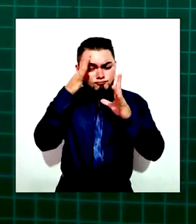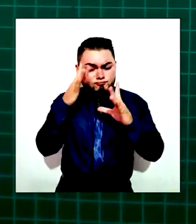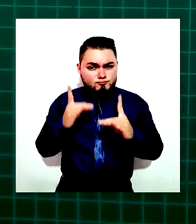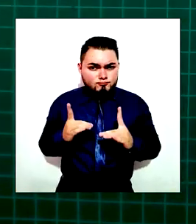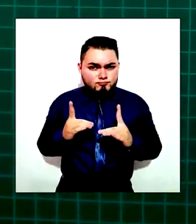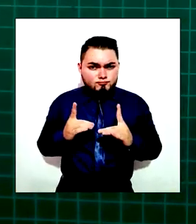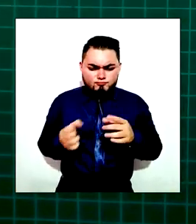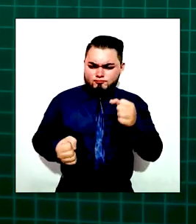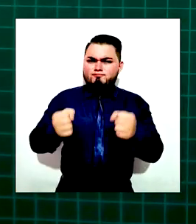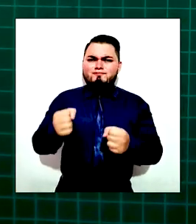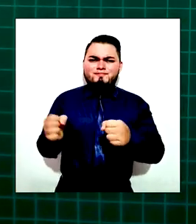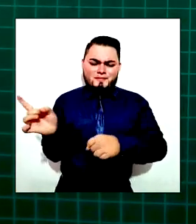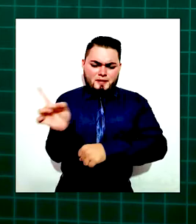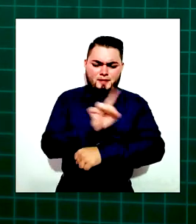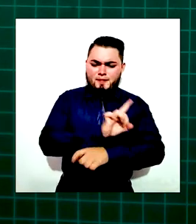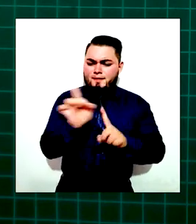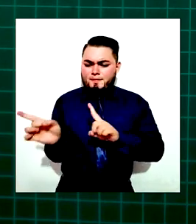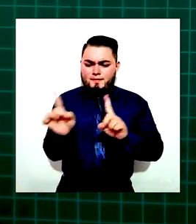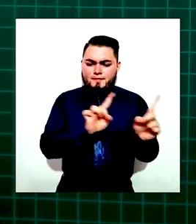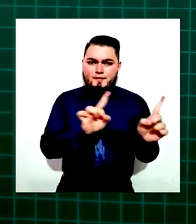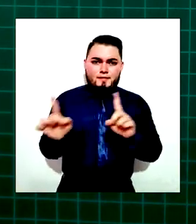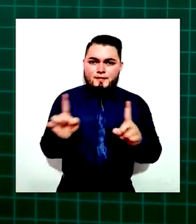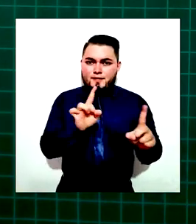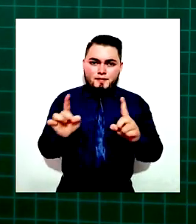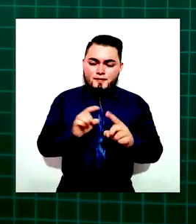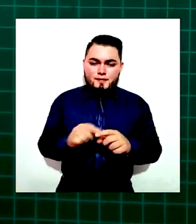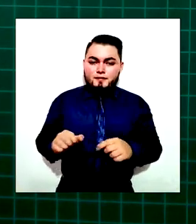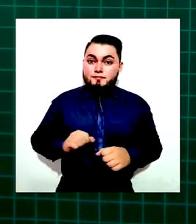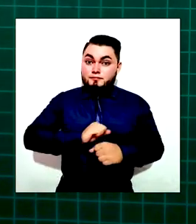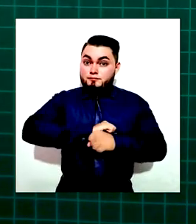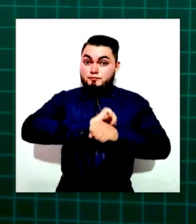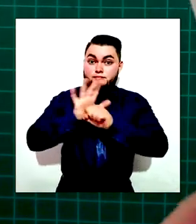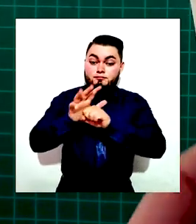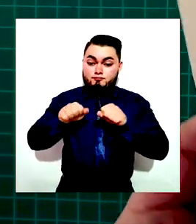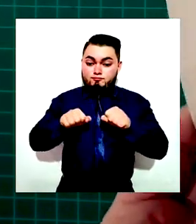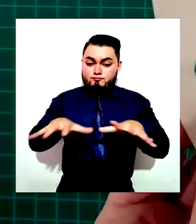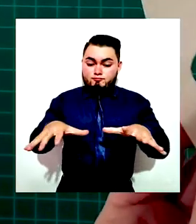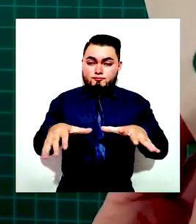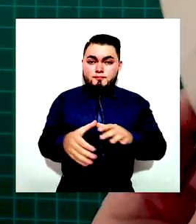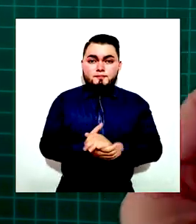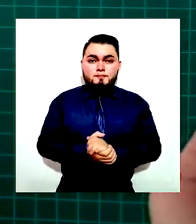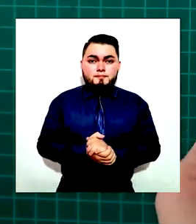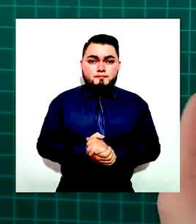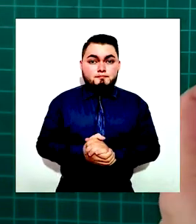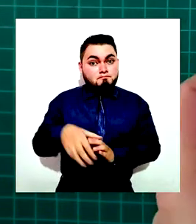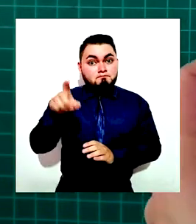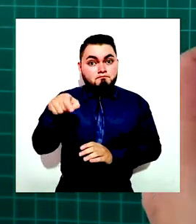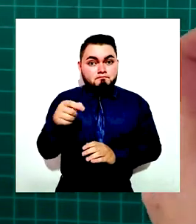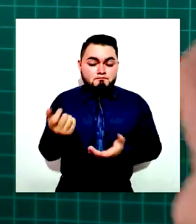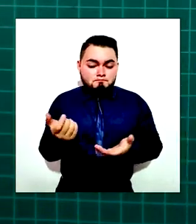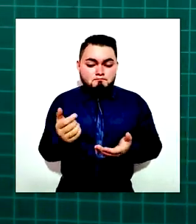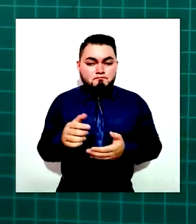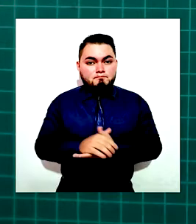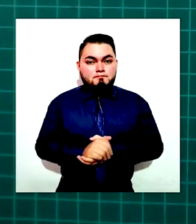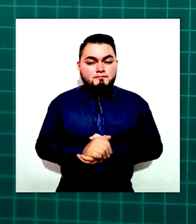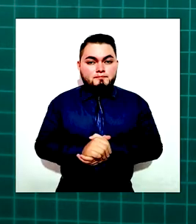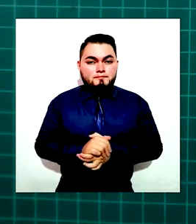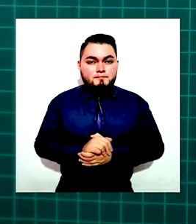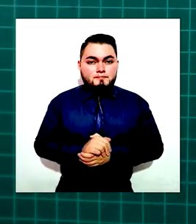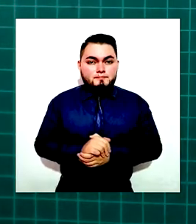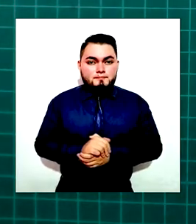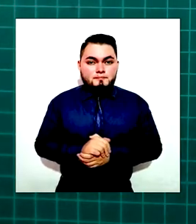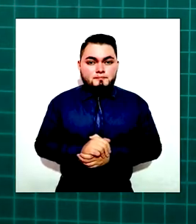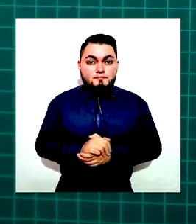decidí imitar un parabrisas y aplastar un par de partículas de COVID, así que necesitaré una plantilla como esta para el limpia